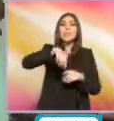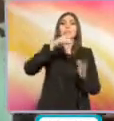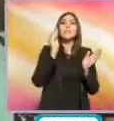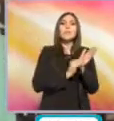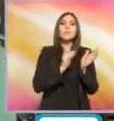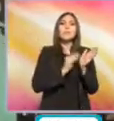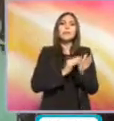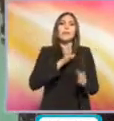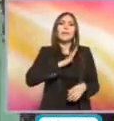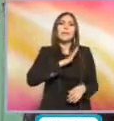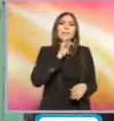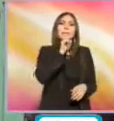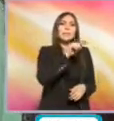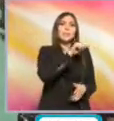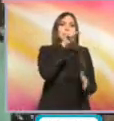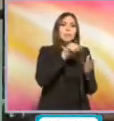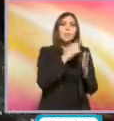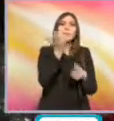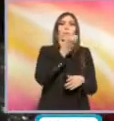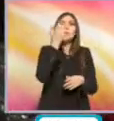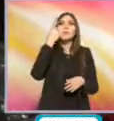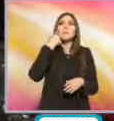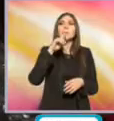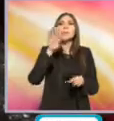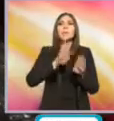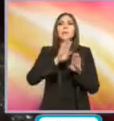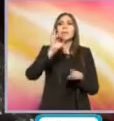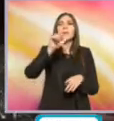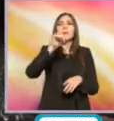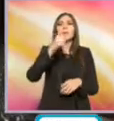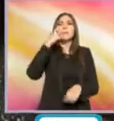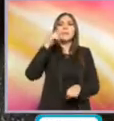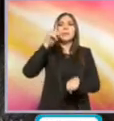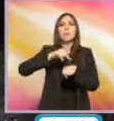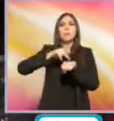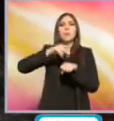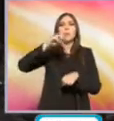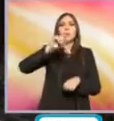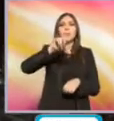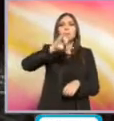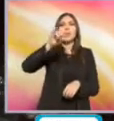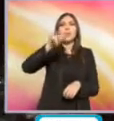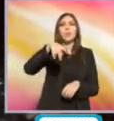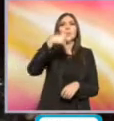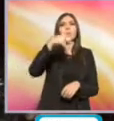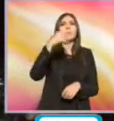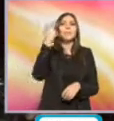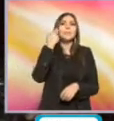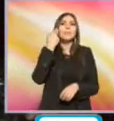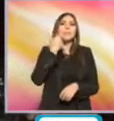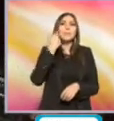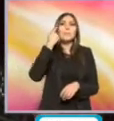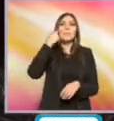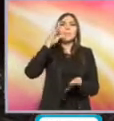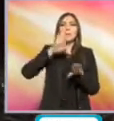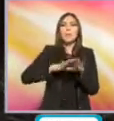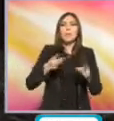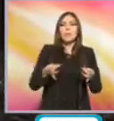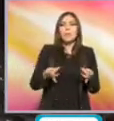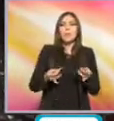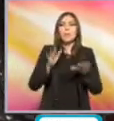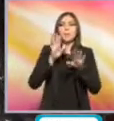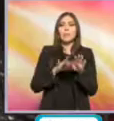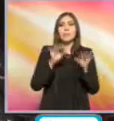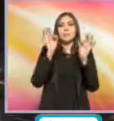Alberto, sacar filo con la piedra de mollejón, que saca un filo finito y más